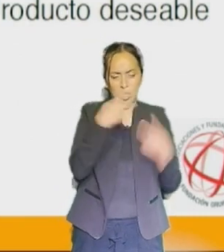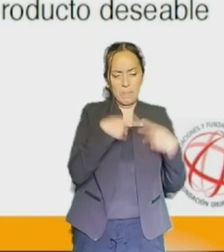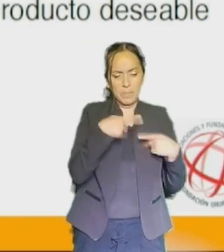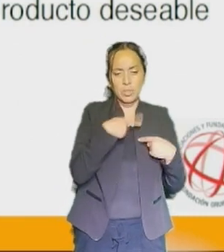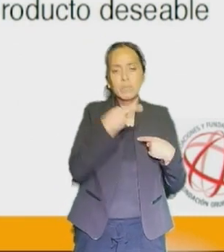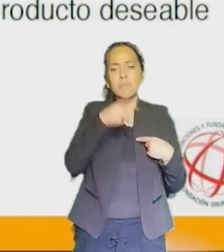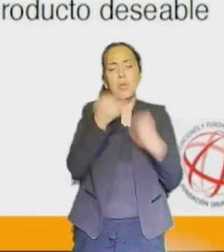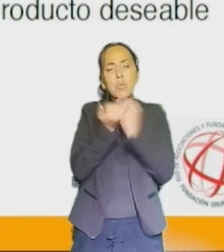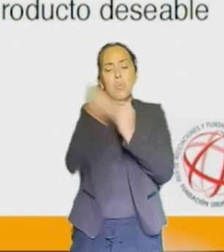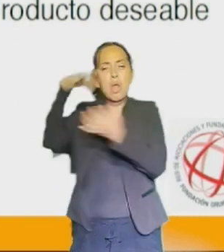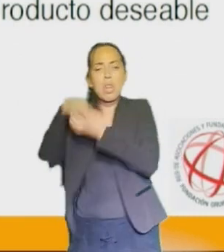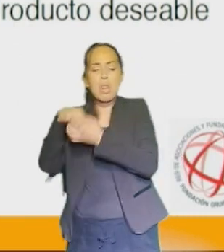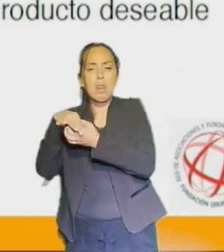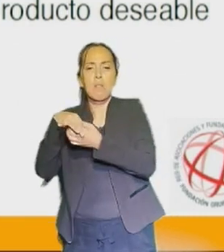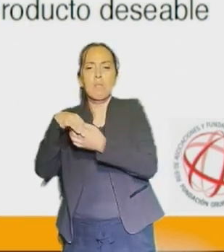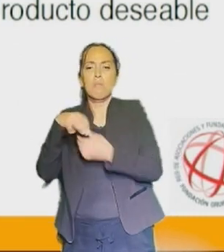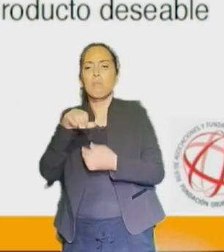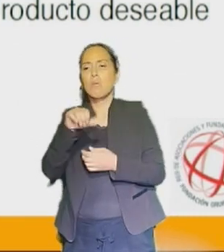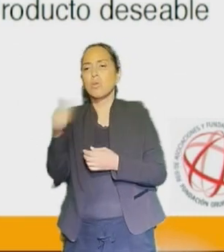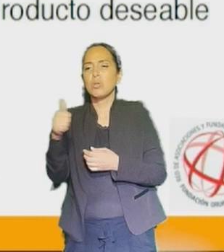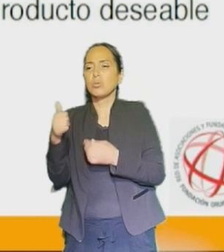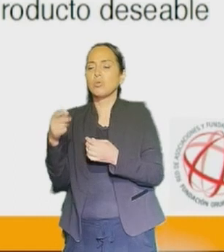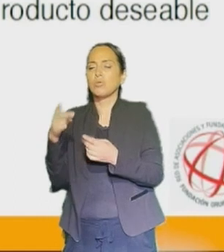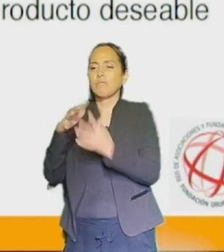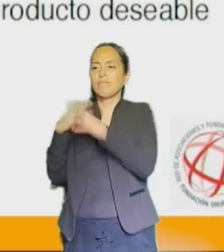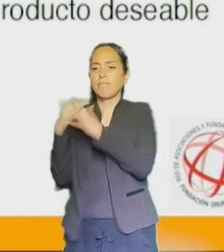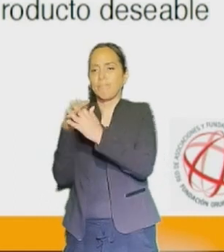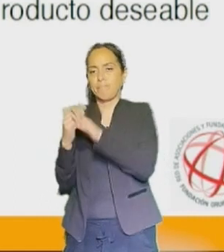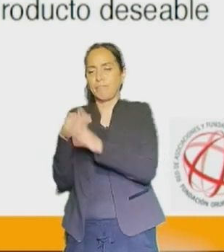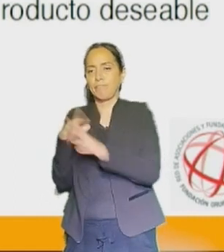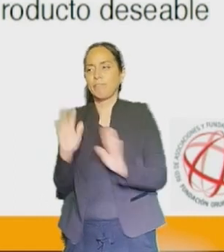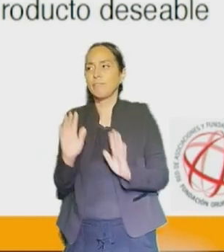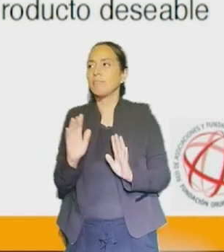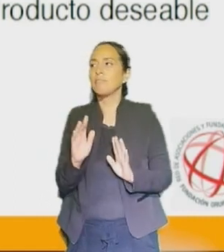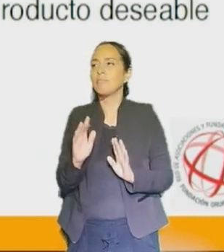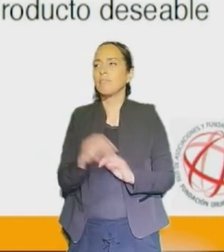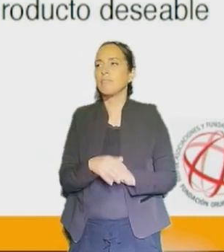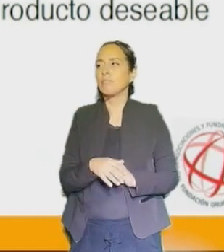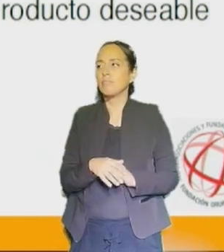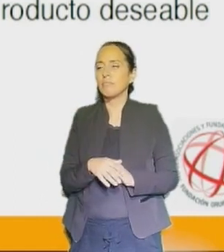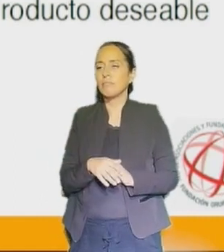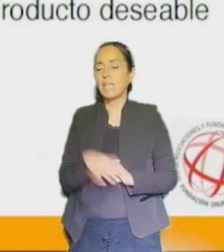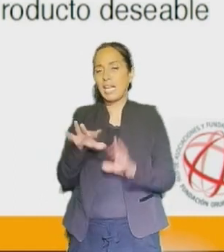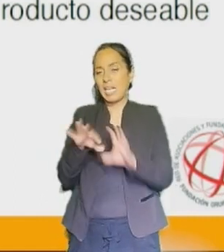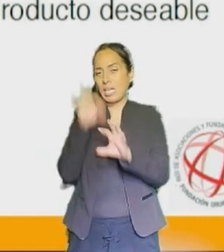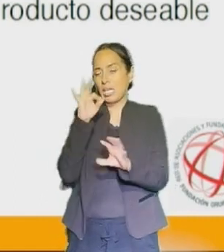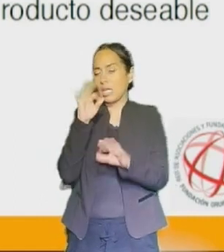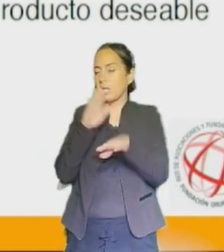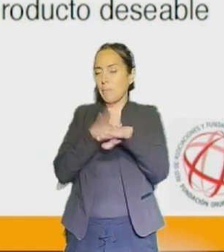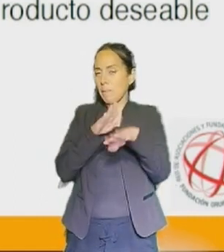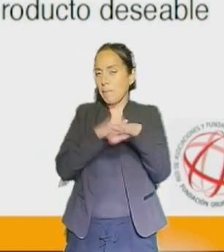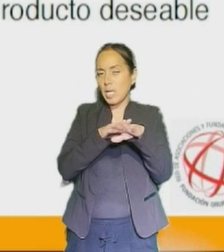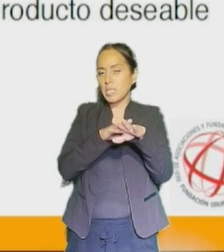personas, uh-huh. 2 de personas y el otro pues van a estar combinados todos, ¿no? Elijan el que es el más preponderante a su organización y